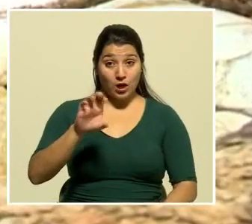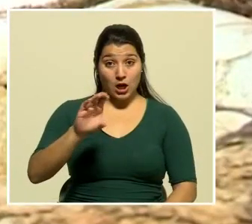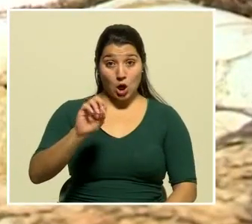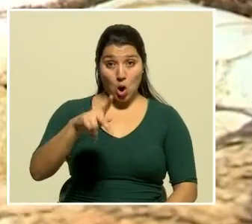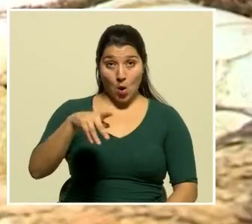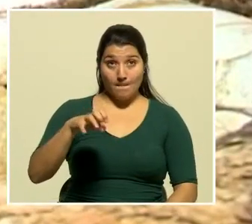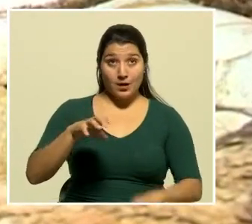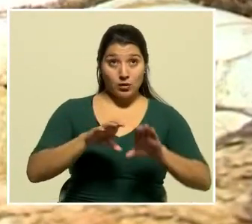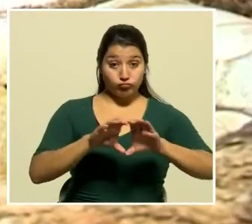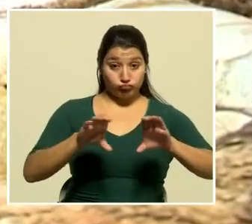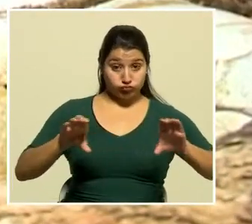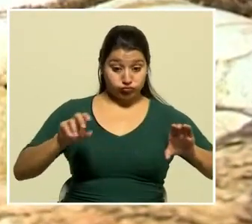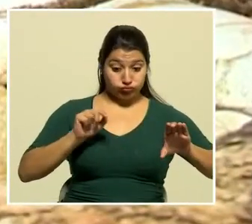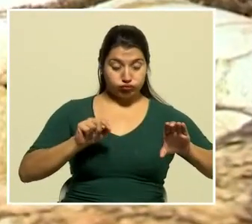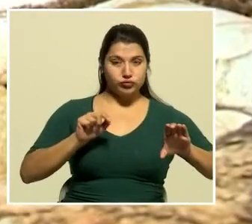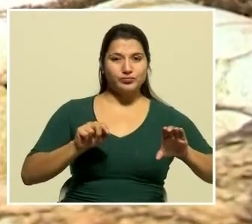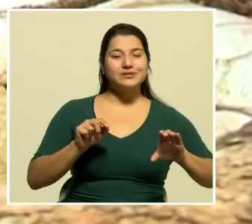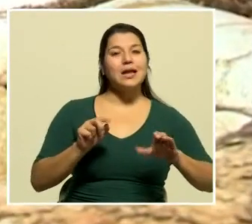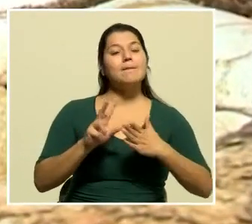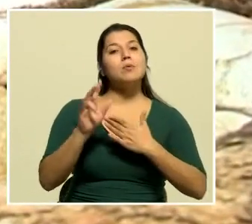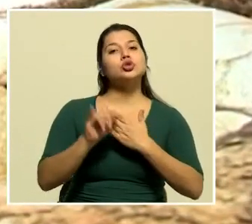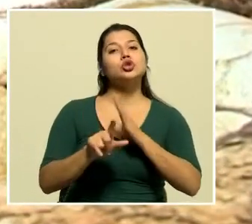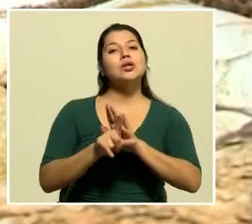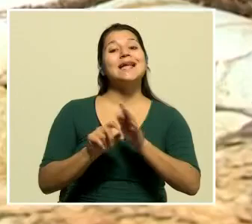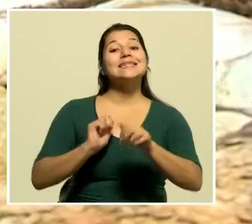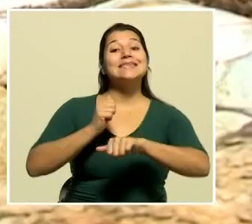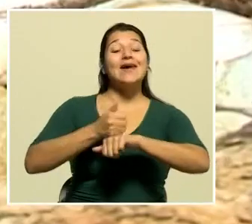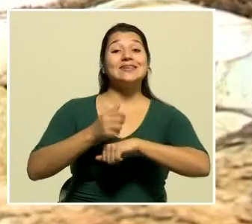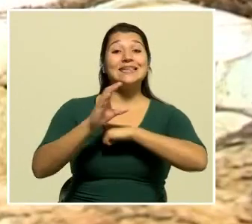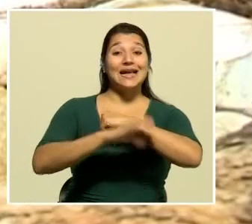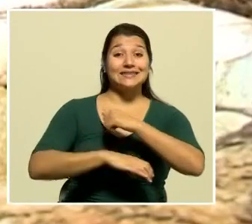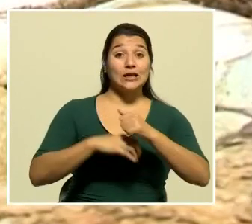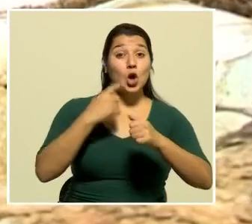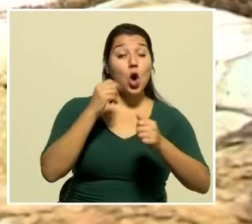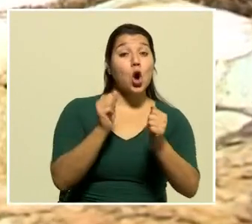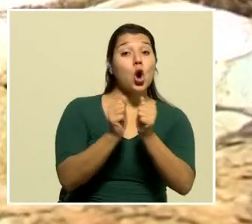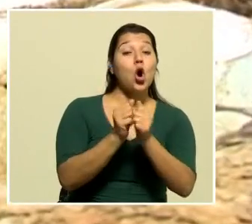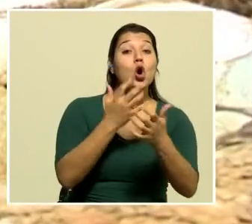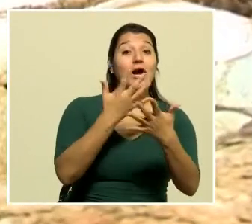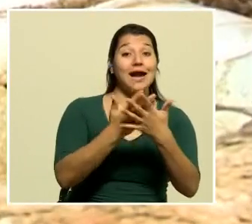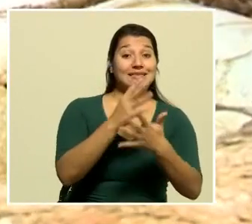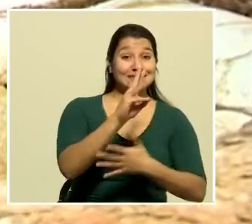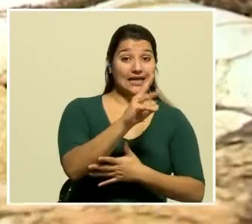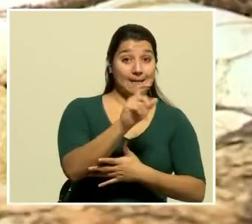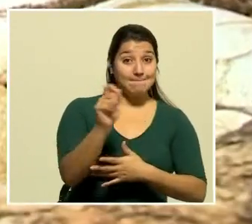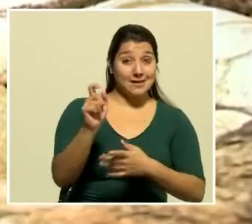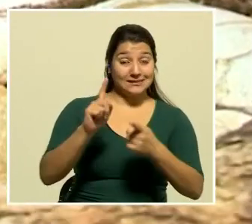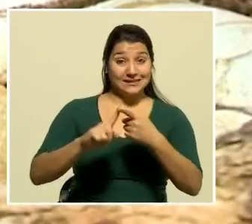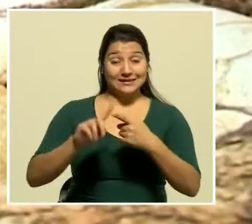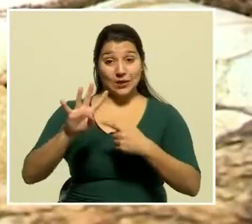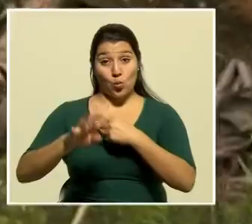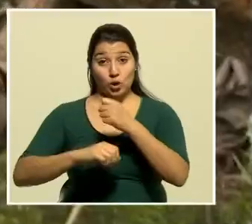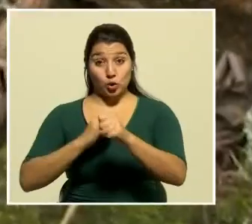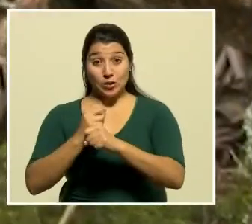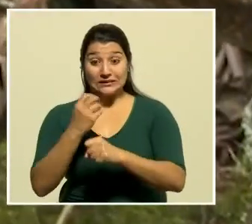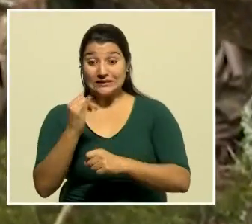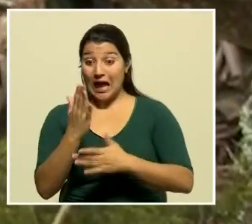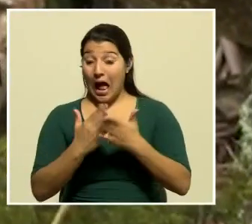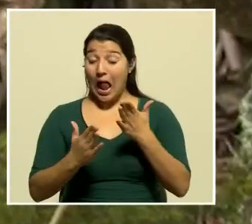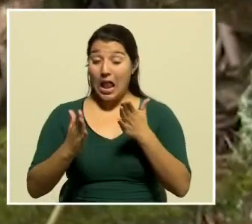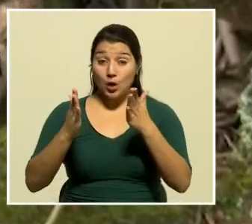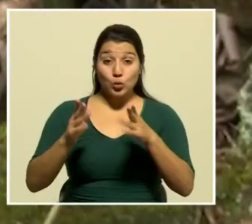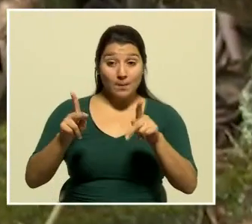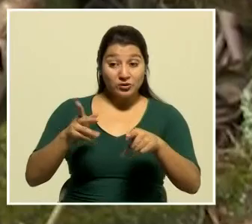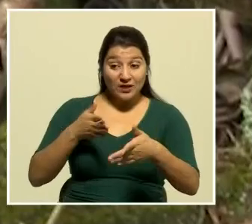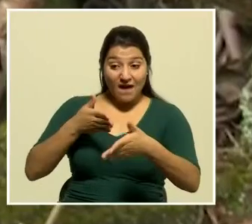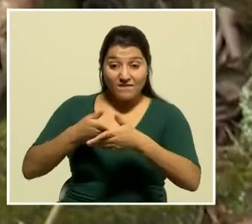Este proyecto de ley establece una pena de prisión de 6 meses a 4 años a quien dañe de cualquier forma un poliducto, a quien mediante el uso de